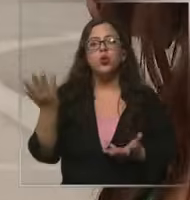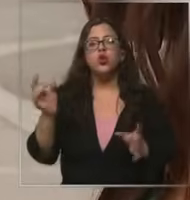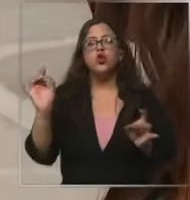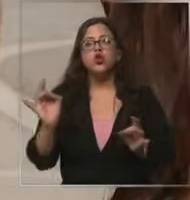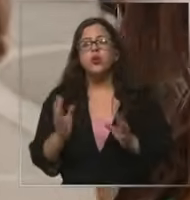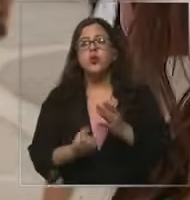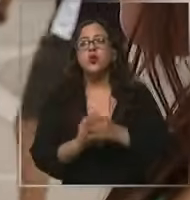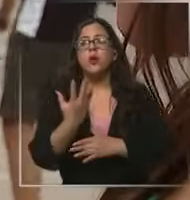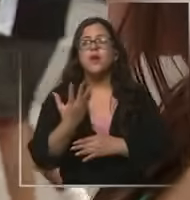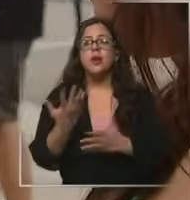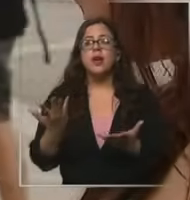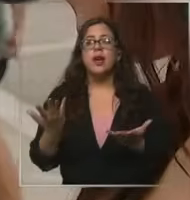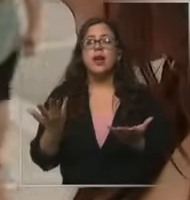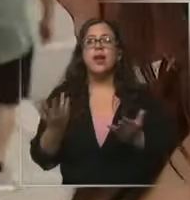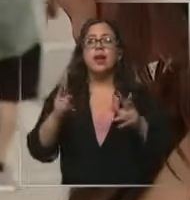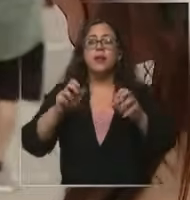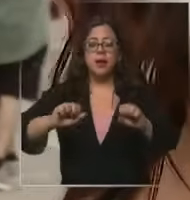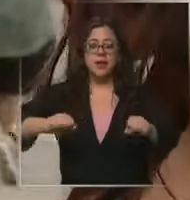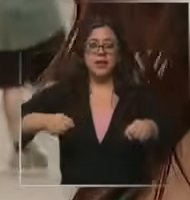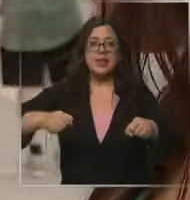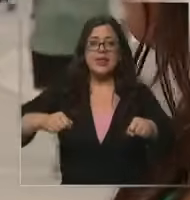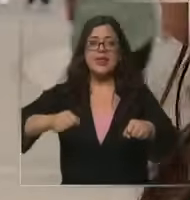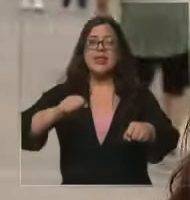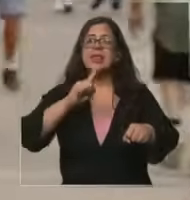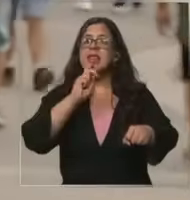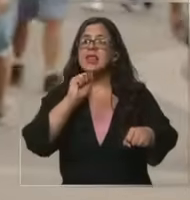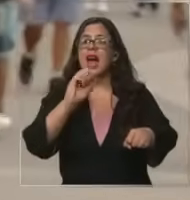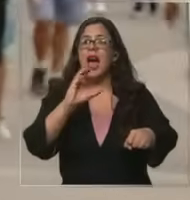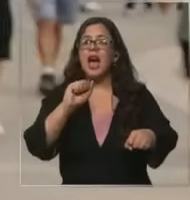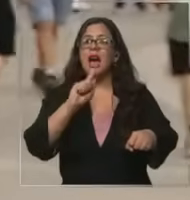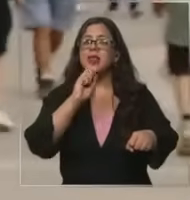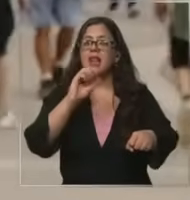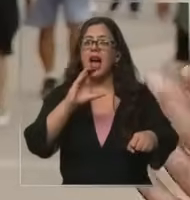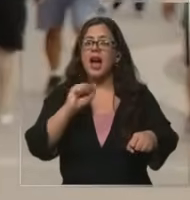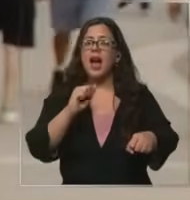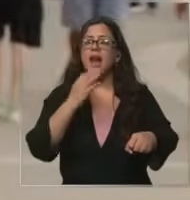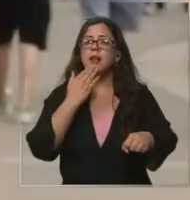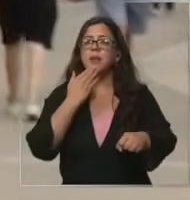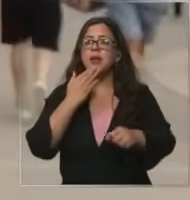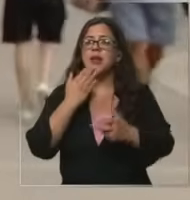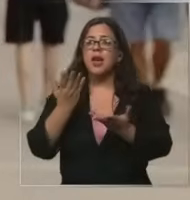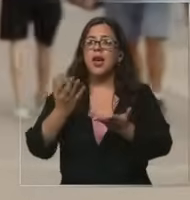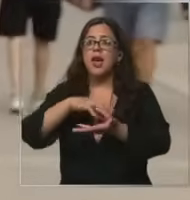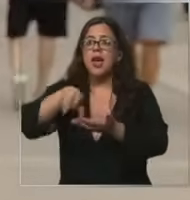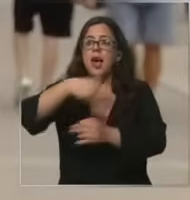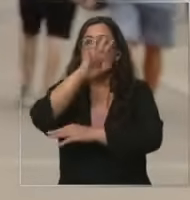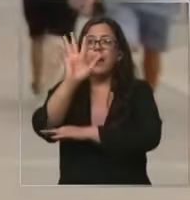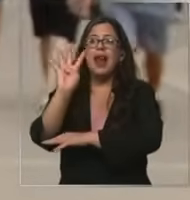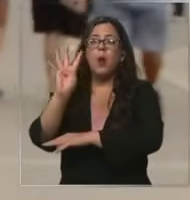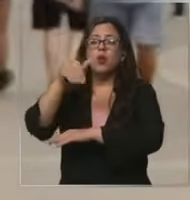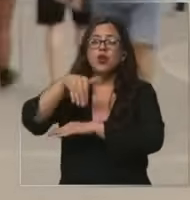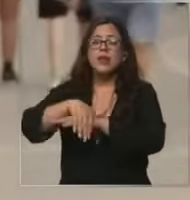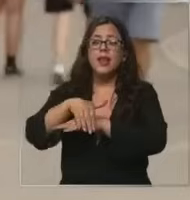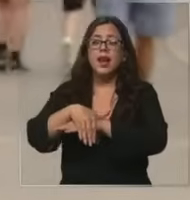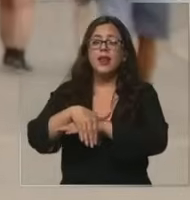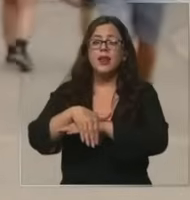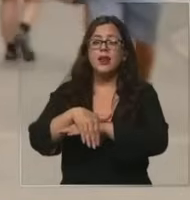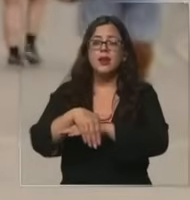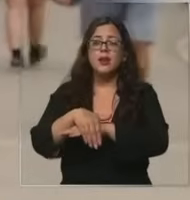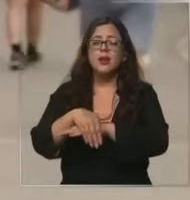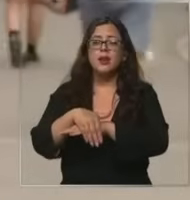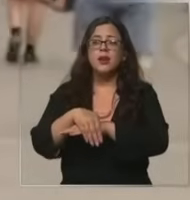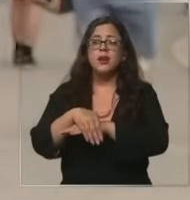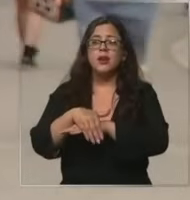novedad que hay, novedosas, son los tacatacas y los kids. Y al frente, en la Plaza Kennedy, se instala como a las 4 de la tarde